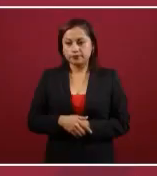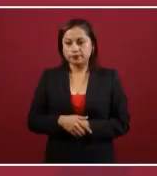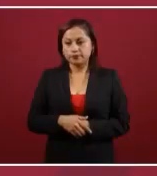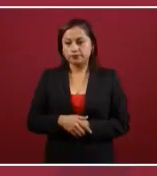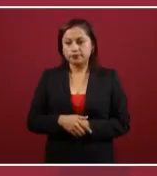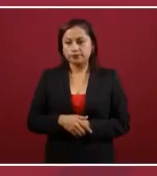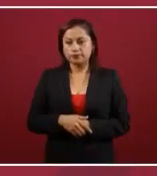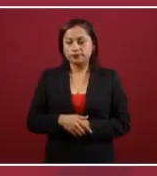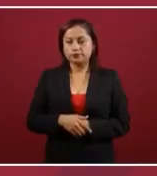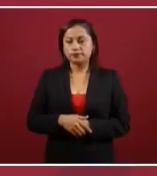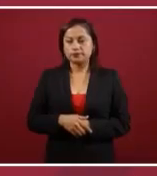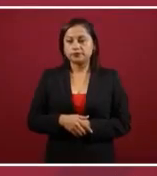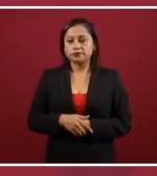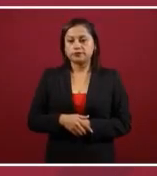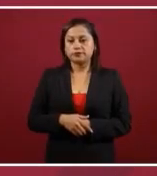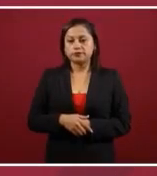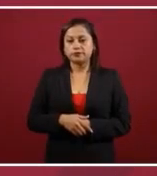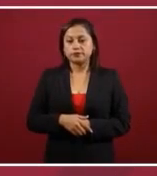según